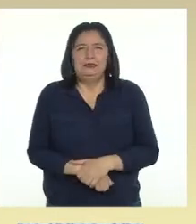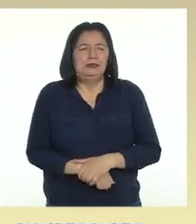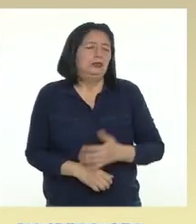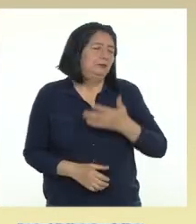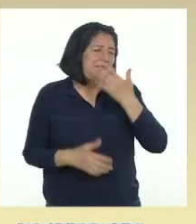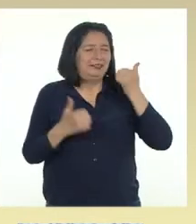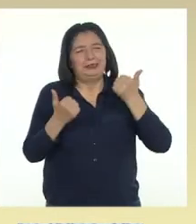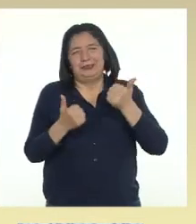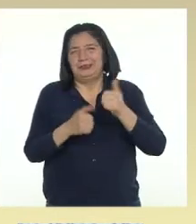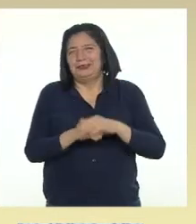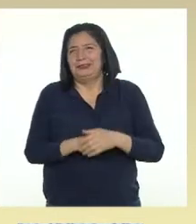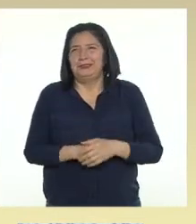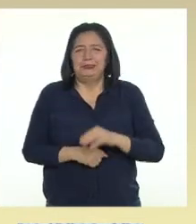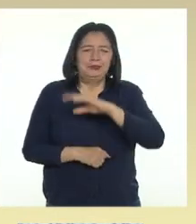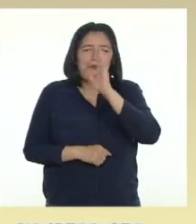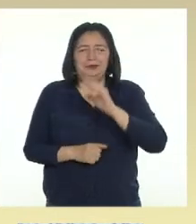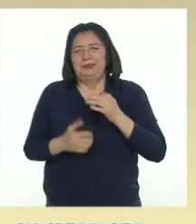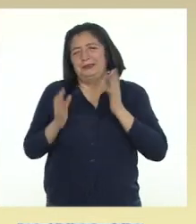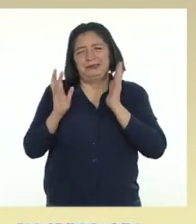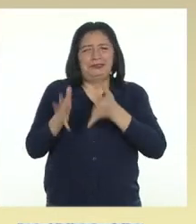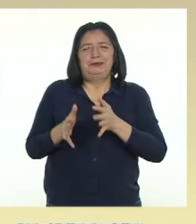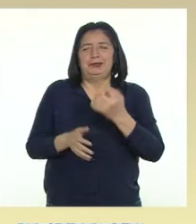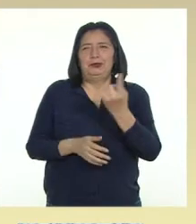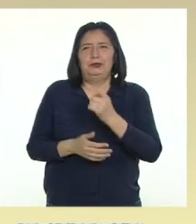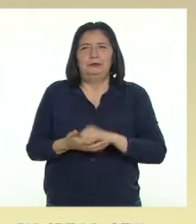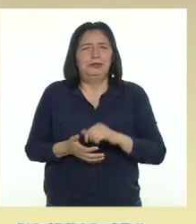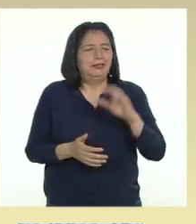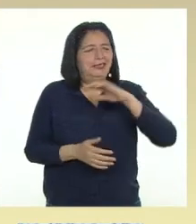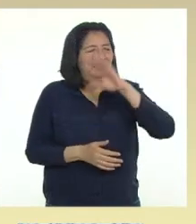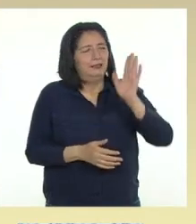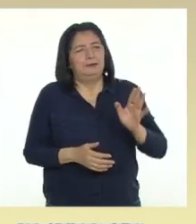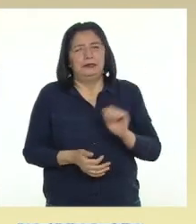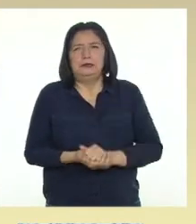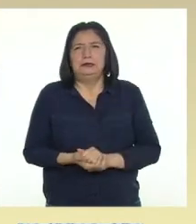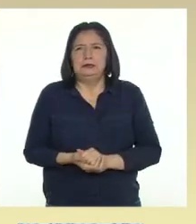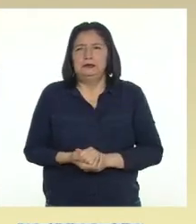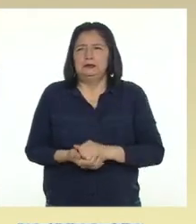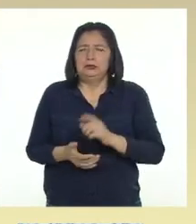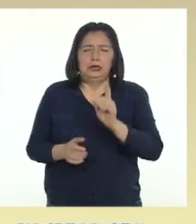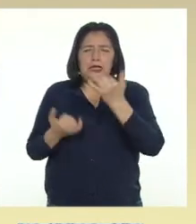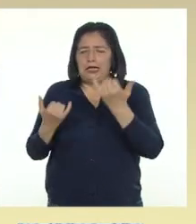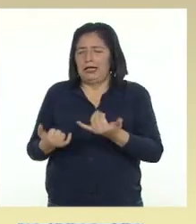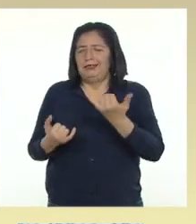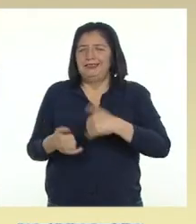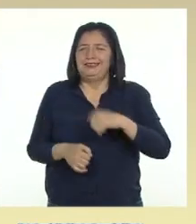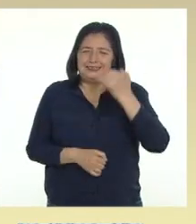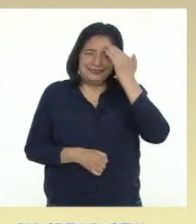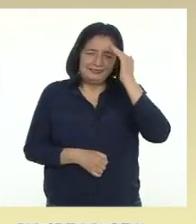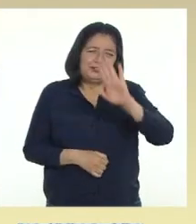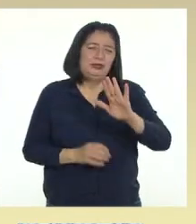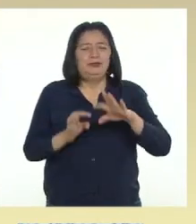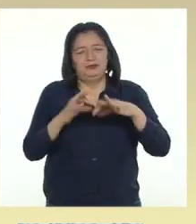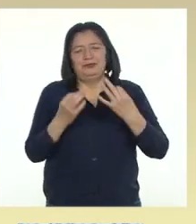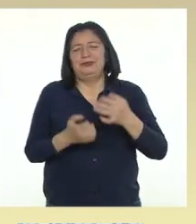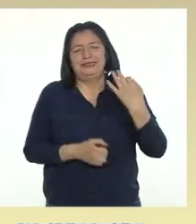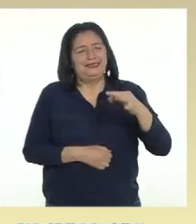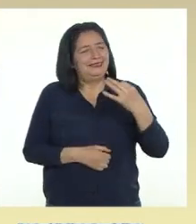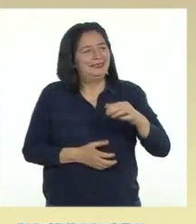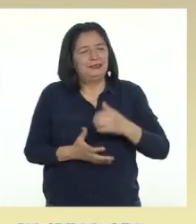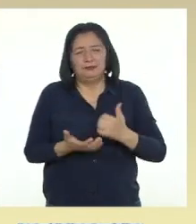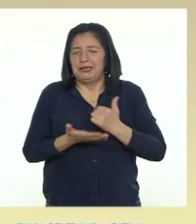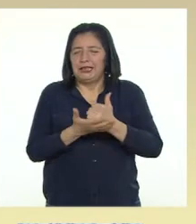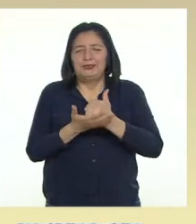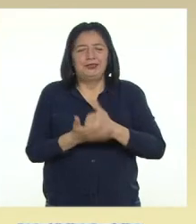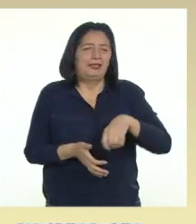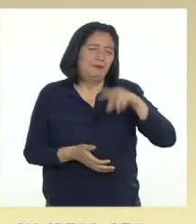¡Lo mejor! ¡Nunca la dejaremos sola! ¡Jamás! Y menos ahora que sabemos que su familia siempre intenta